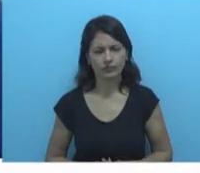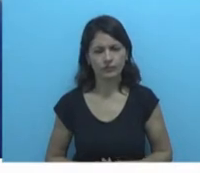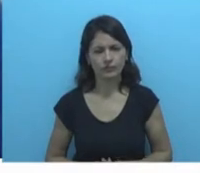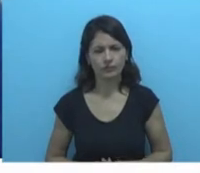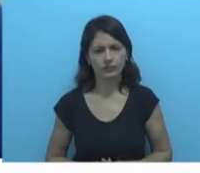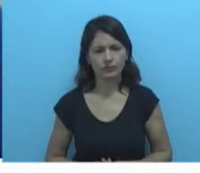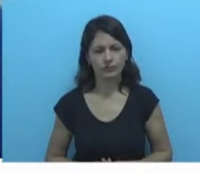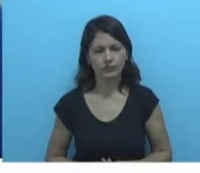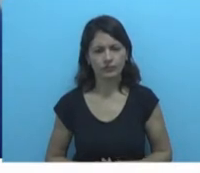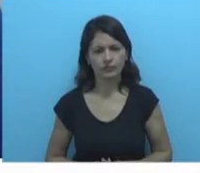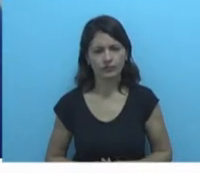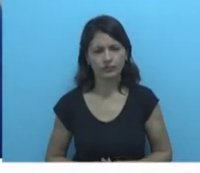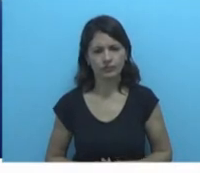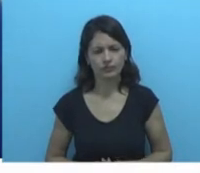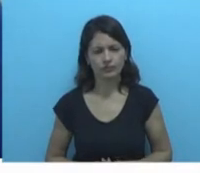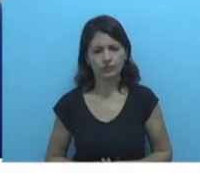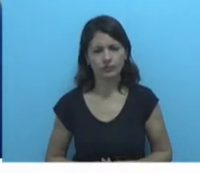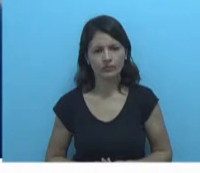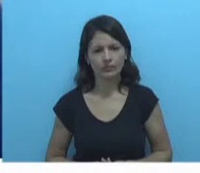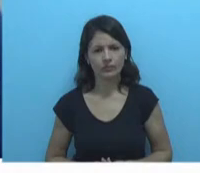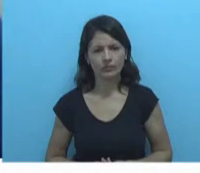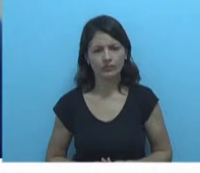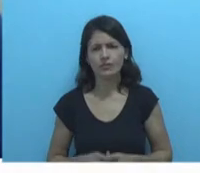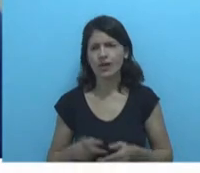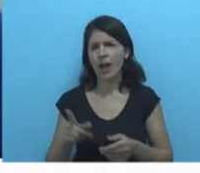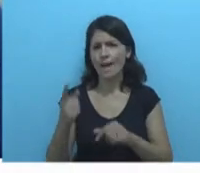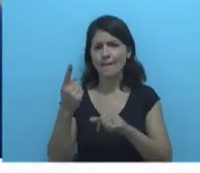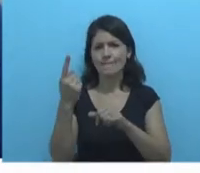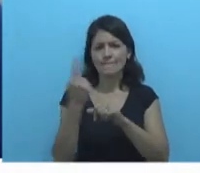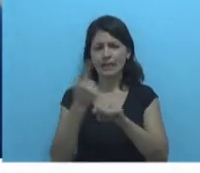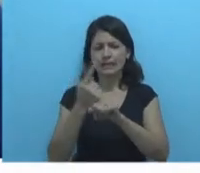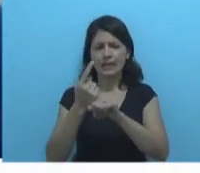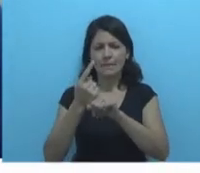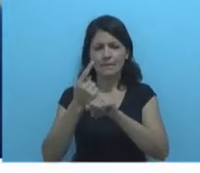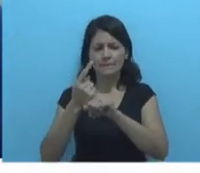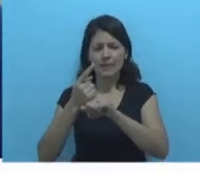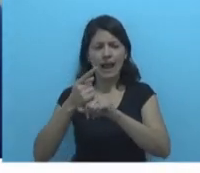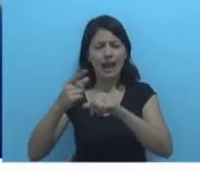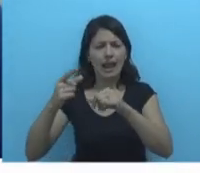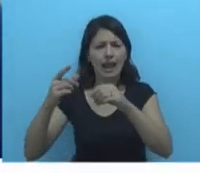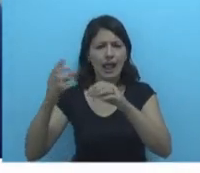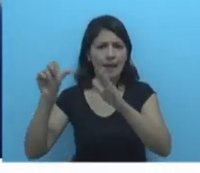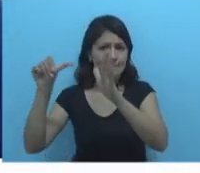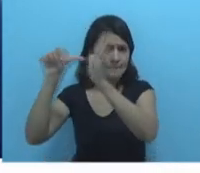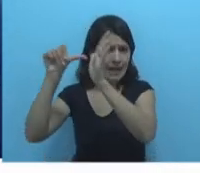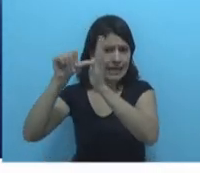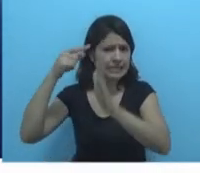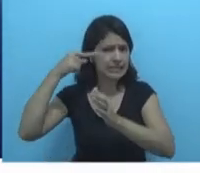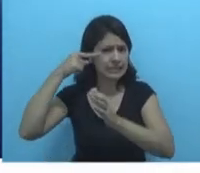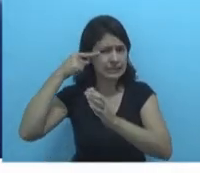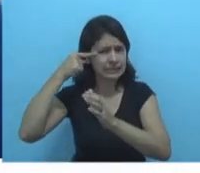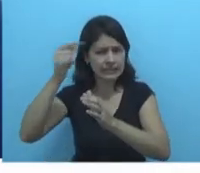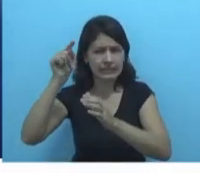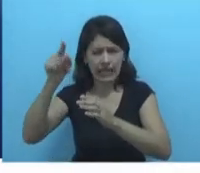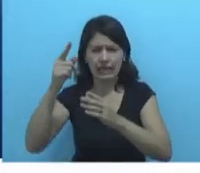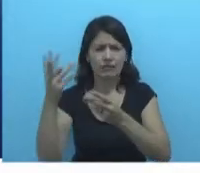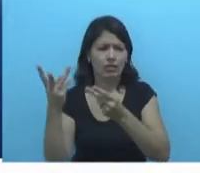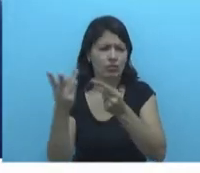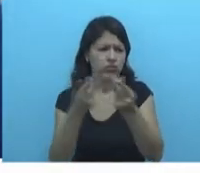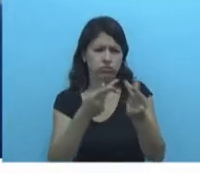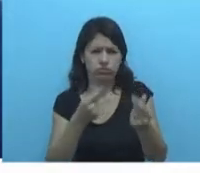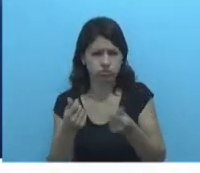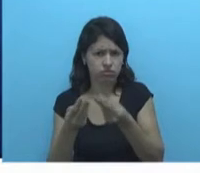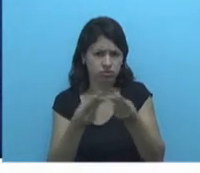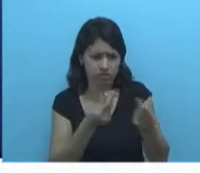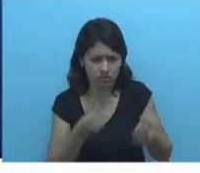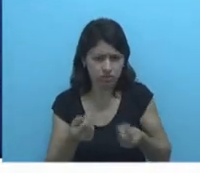tenemos un cliente, entre comillas, que no tiene límites como es China, en el cual nuestra